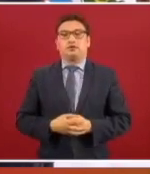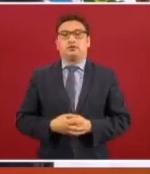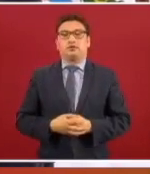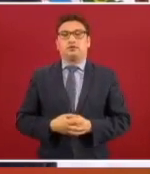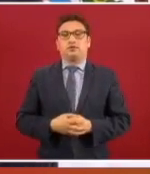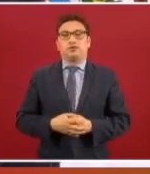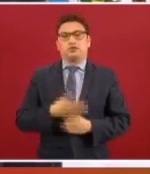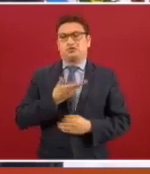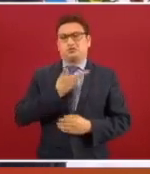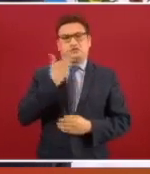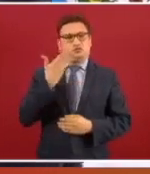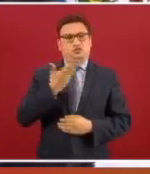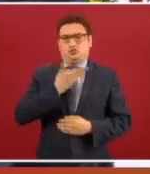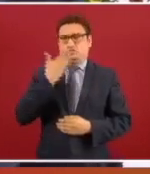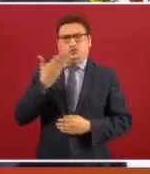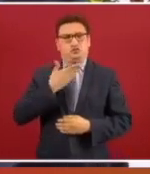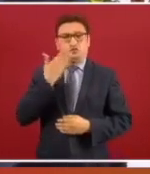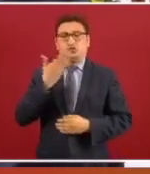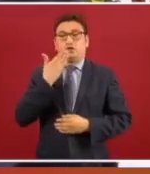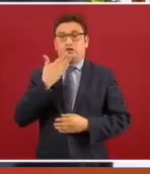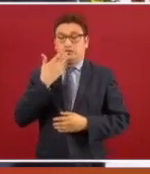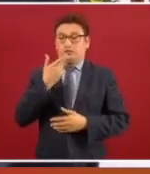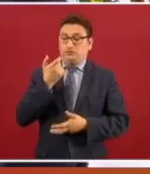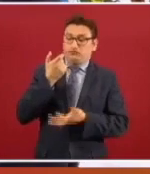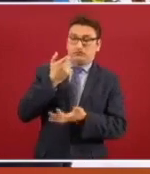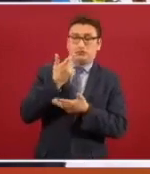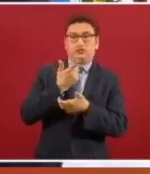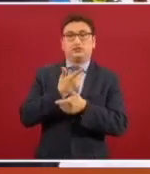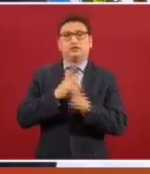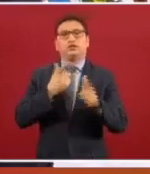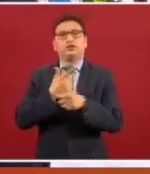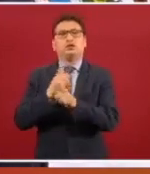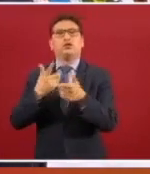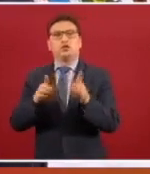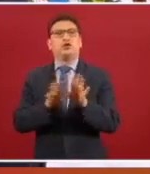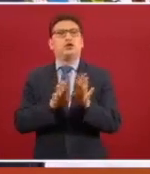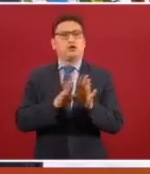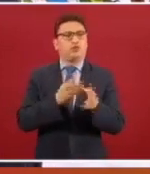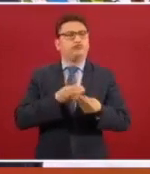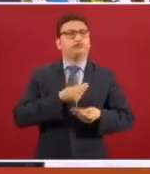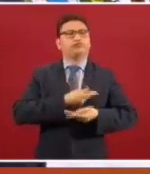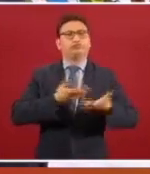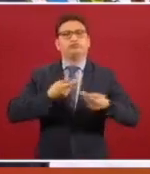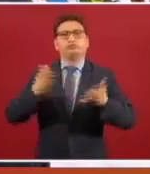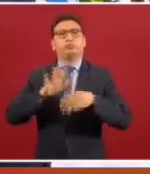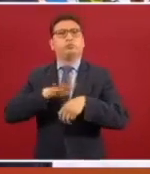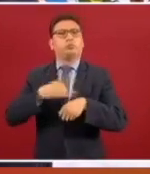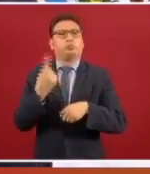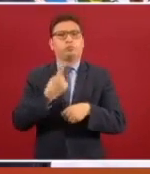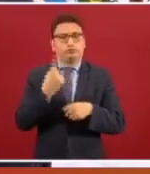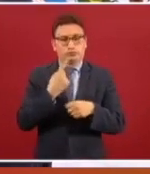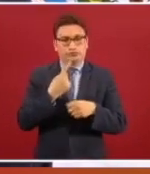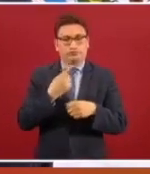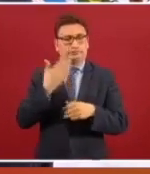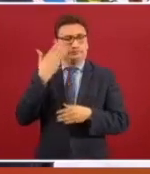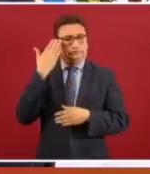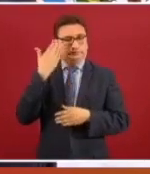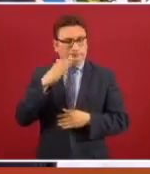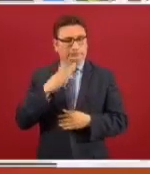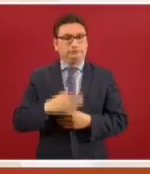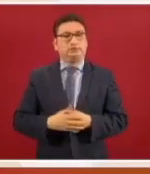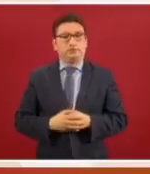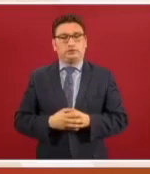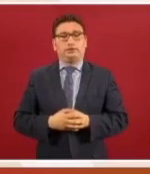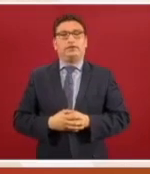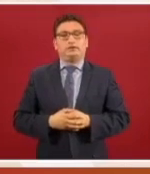misma política de liberar recursos, porque continuará incluso